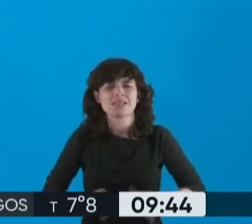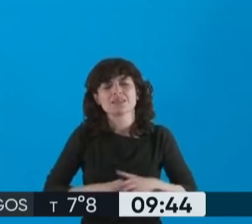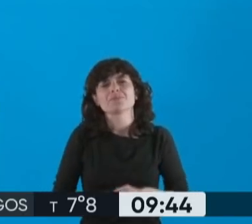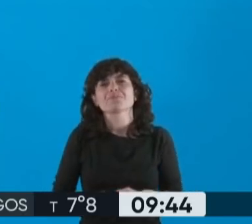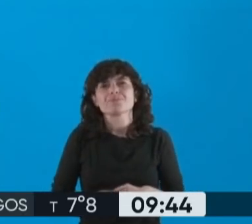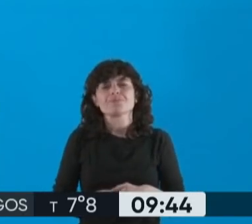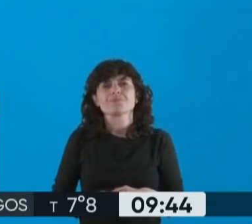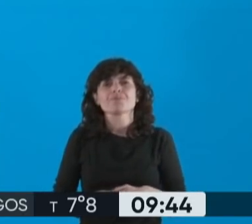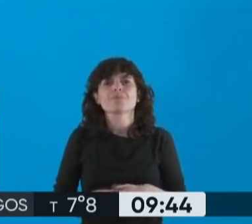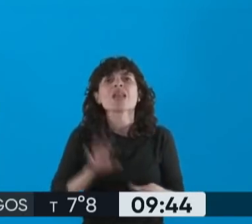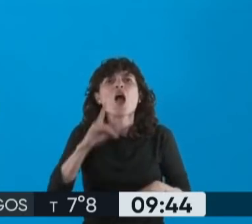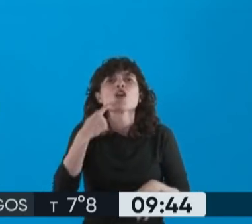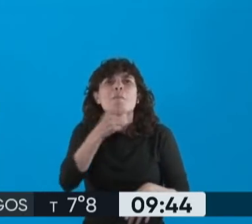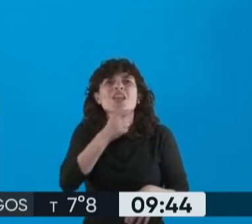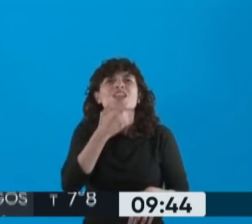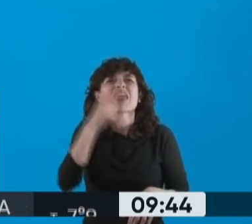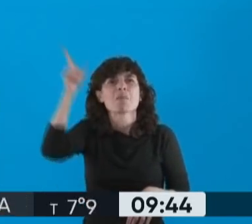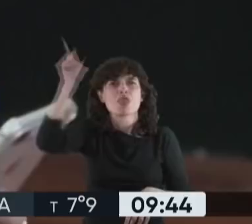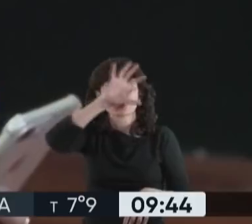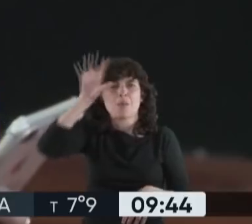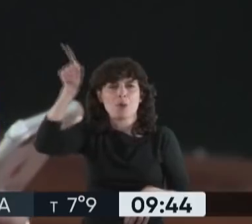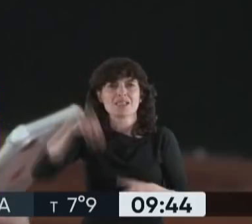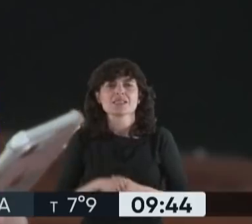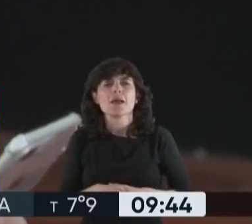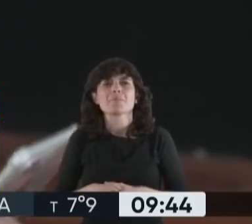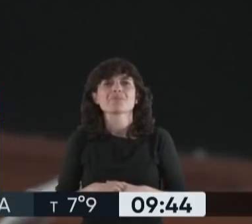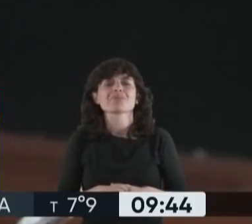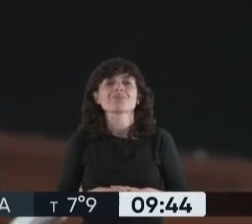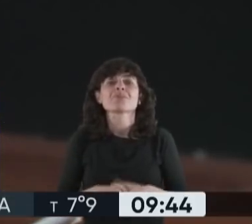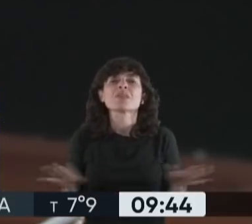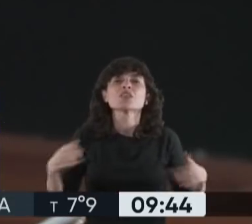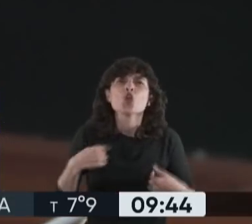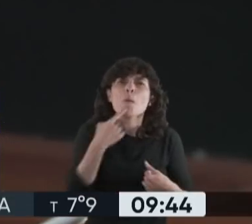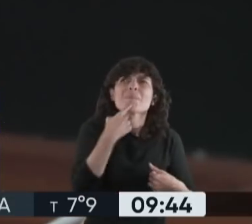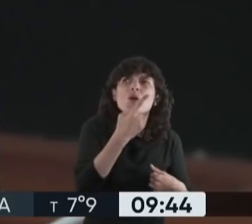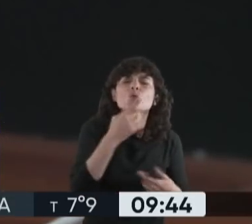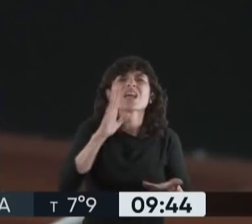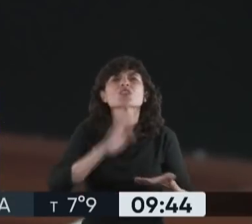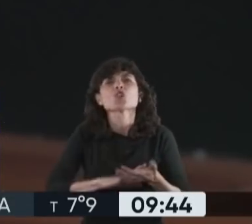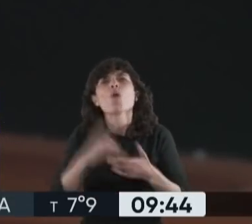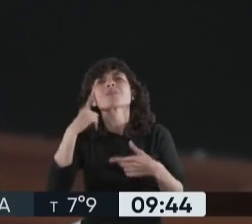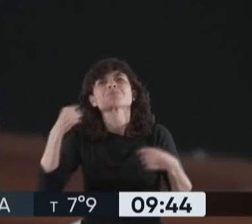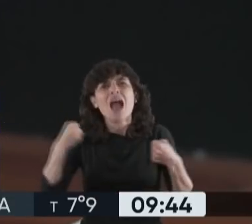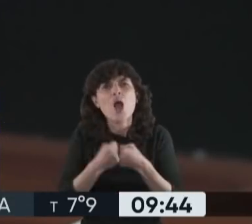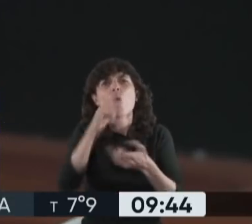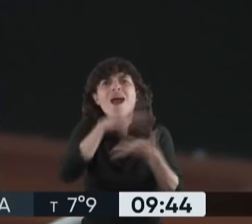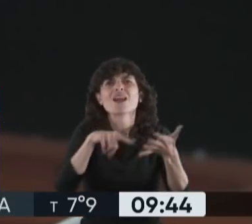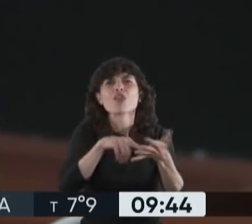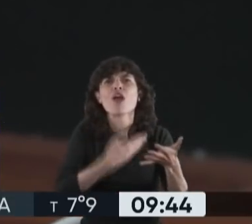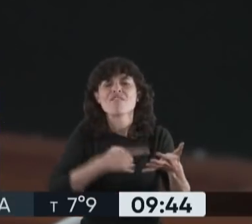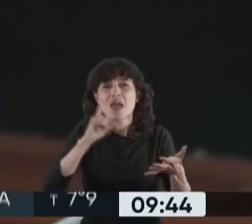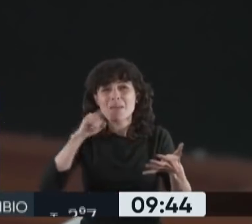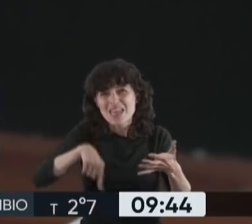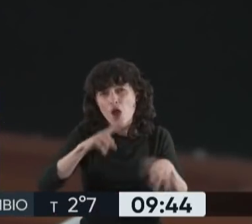Luciana Gestó, Mendoza Online. Hola Luciana, buen día. Buen día, portavoz. Bueno, mi pregunta es en torno al acuerdo con el Fondo Monetario Internacional que se está tratando en